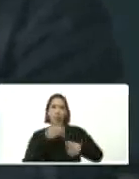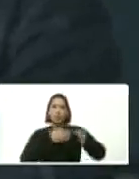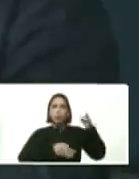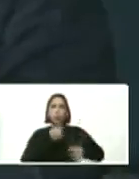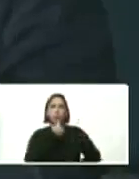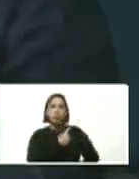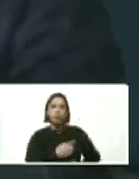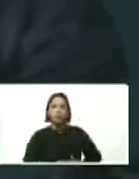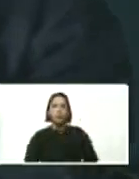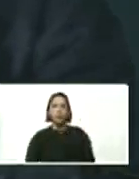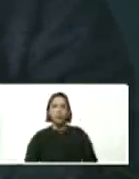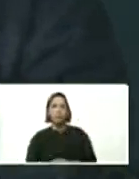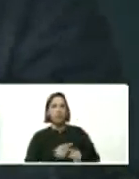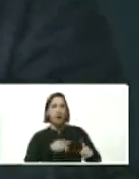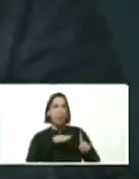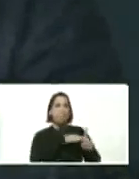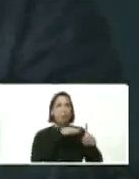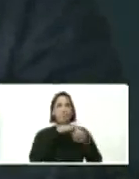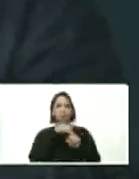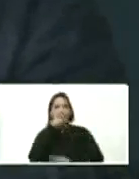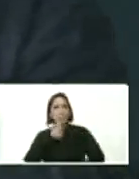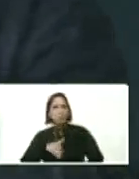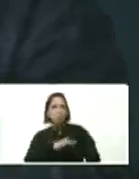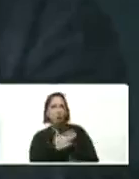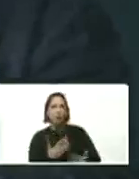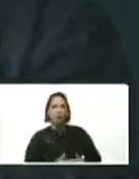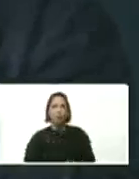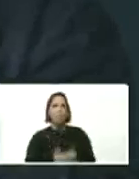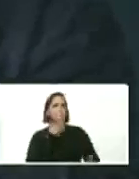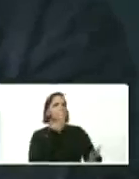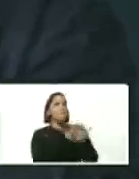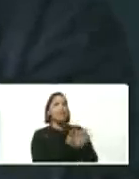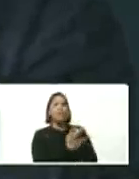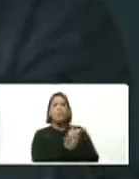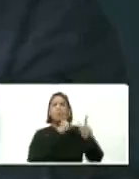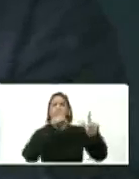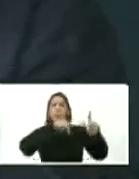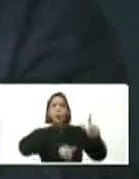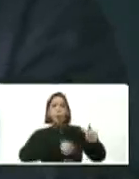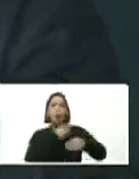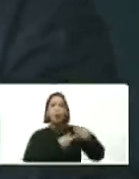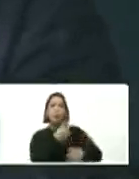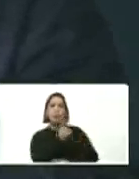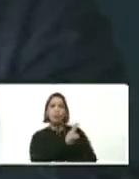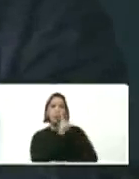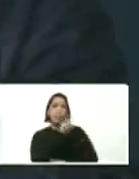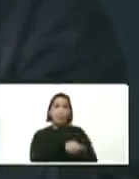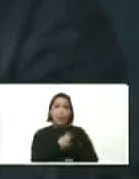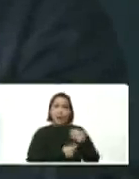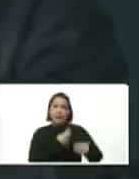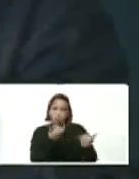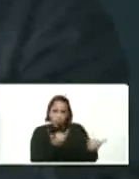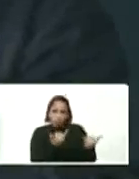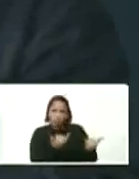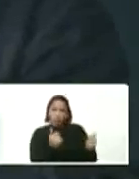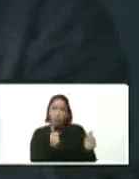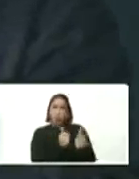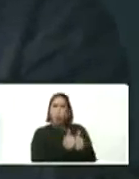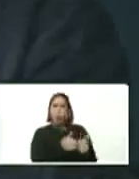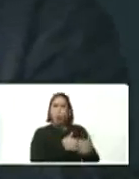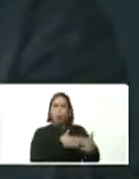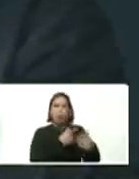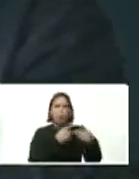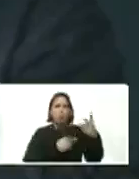el lawfare, para atacar a los pueblos que deciden ser libres. Hoy lo están haciendo con Venezuela, también lo están haciendo en este momento con Nicaragua y con